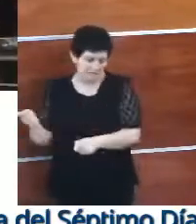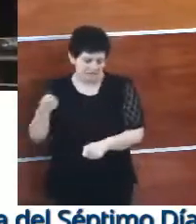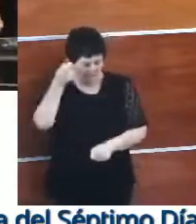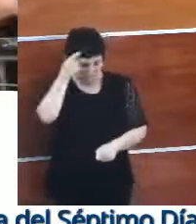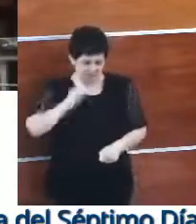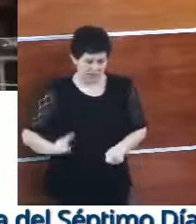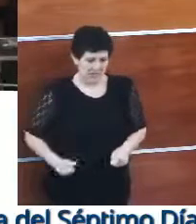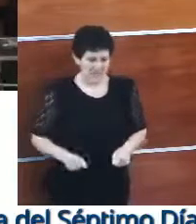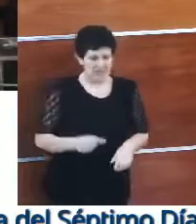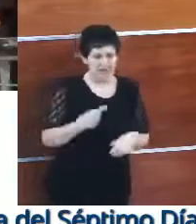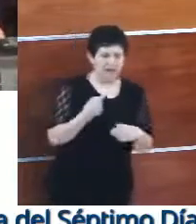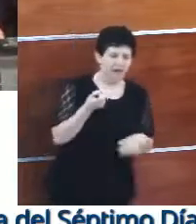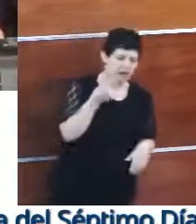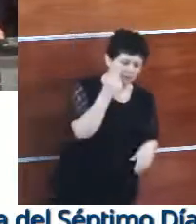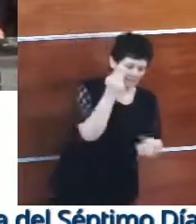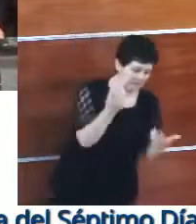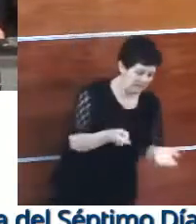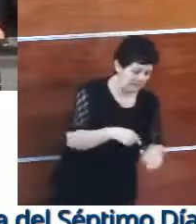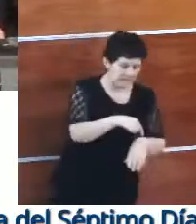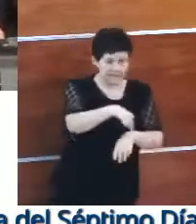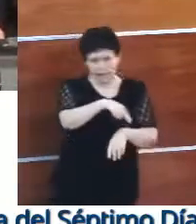No sabías cuándo iba a llegar, cuándo iba a suceder.